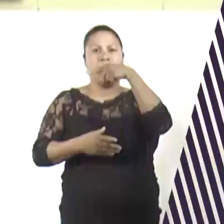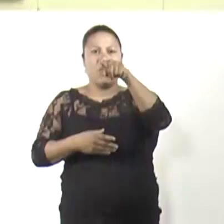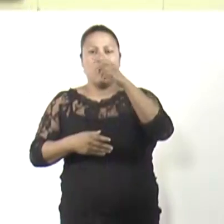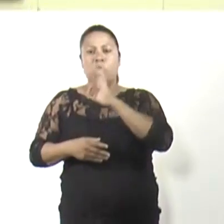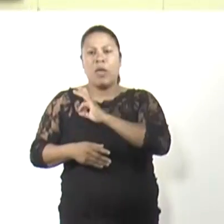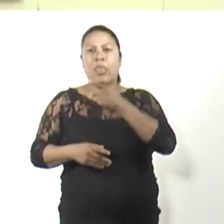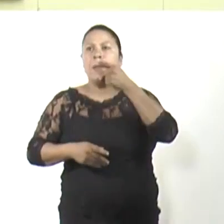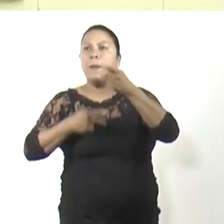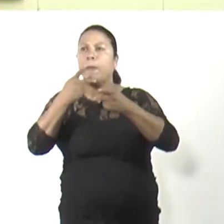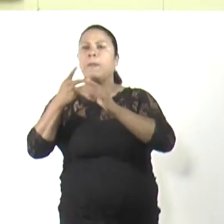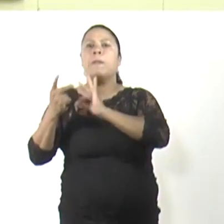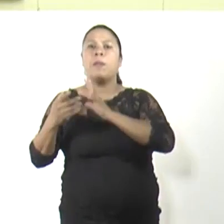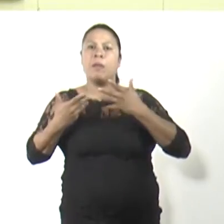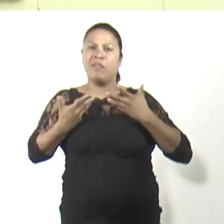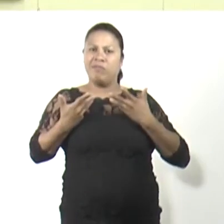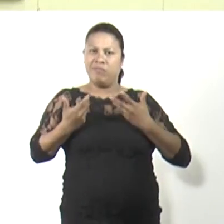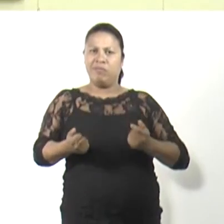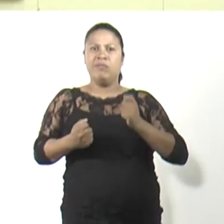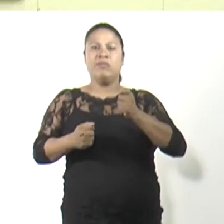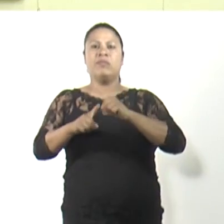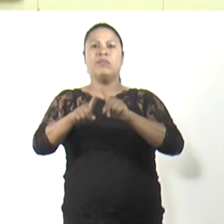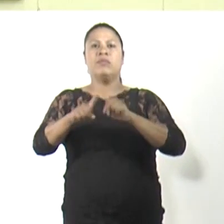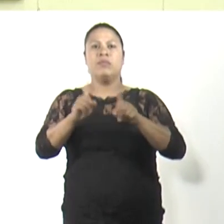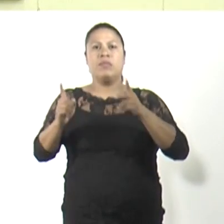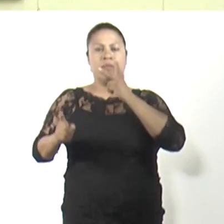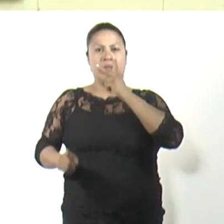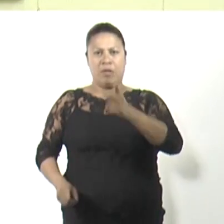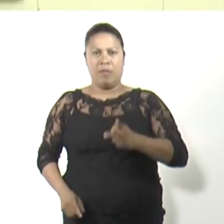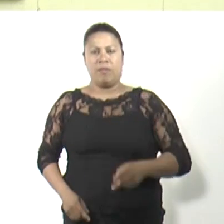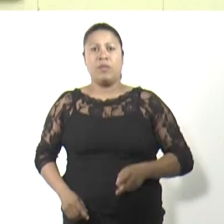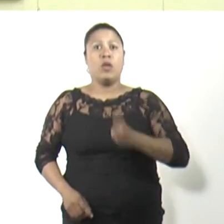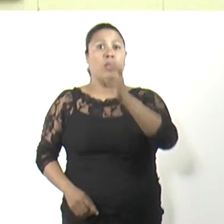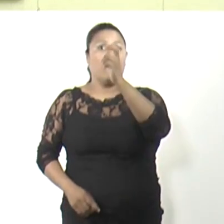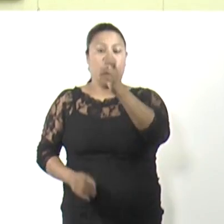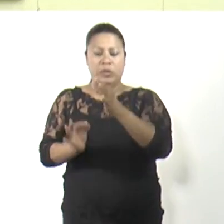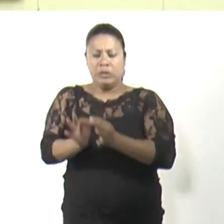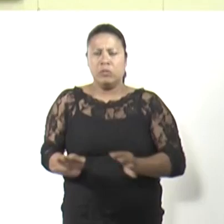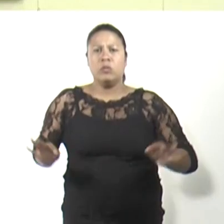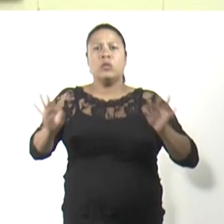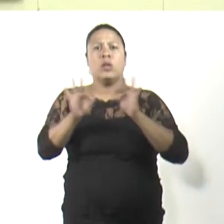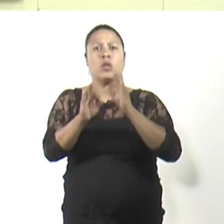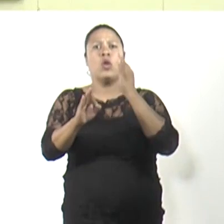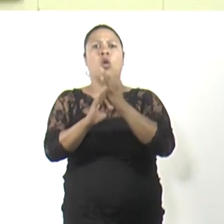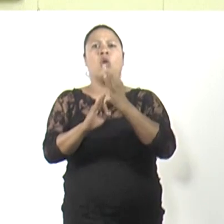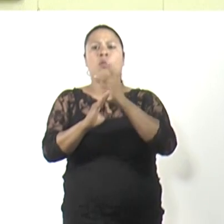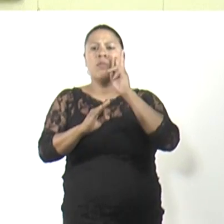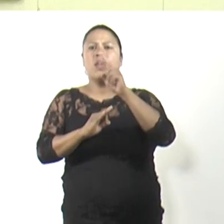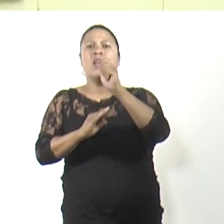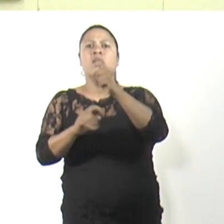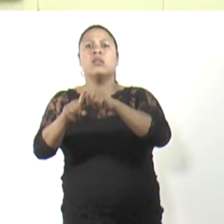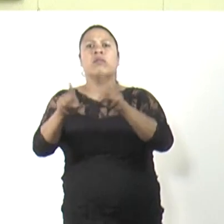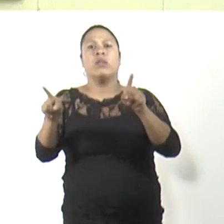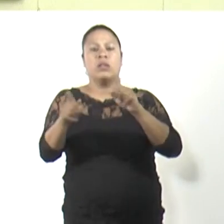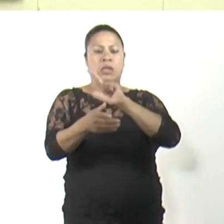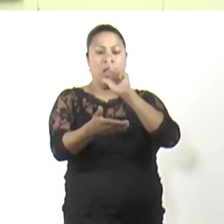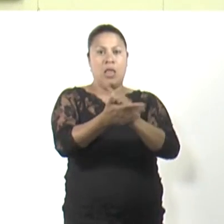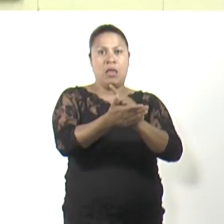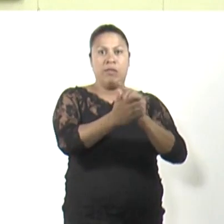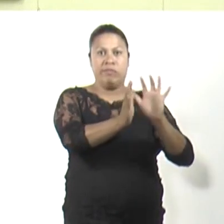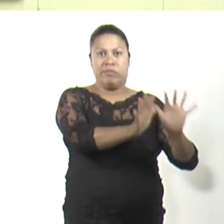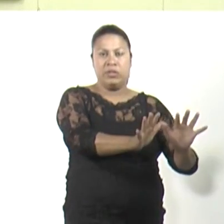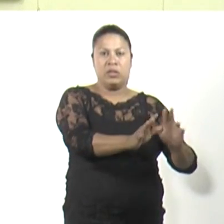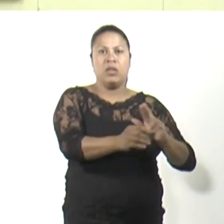Es importante entonces que distingamos hasta estos momentos la diferencia entre ley,